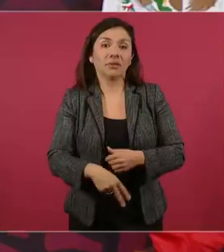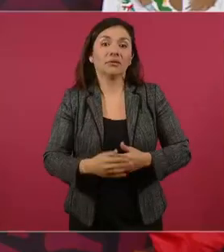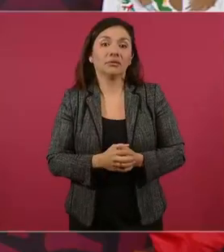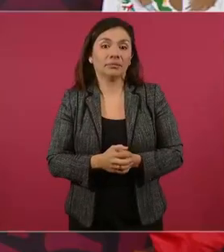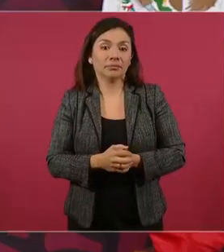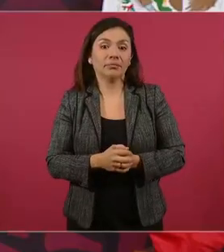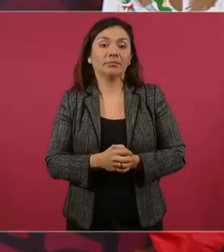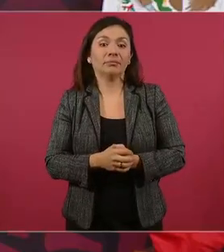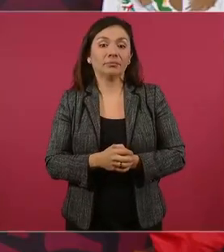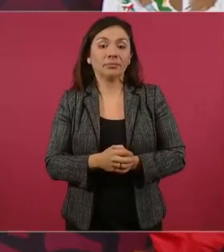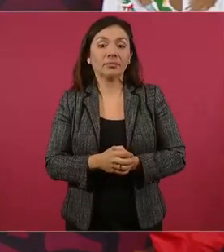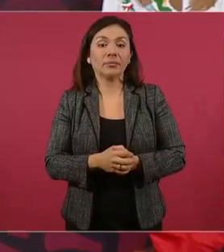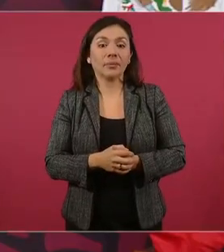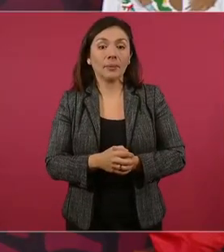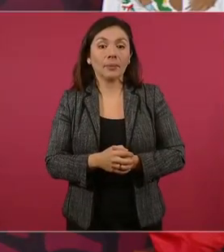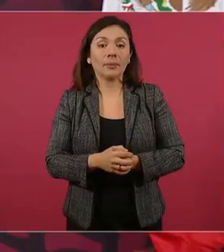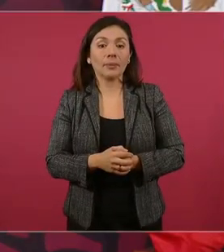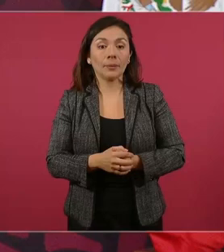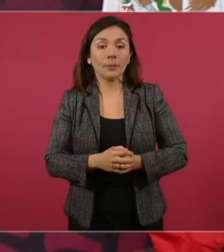De veras.